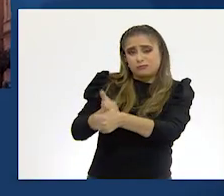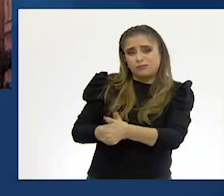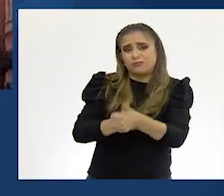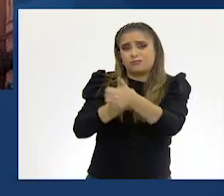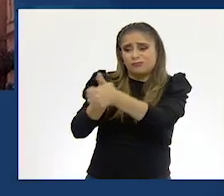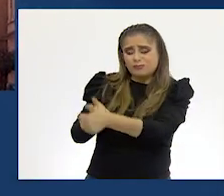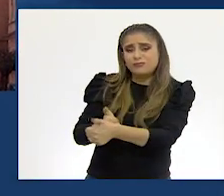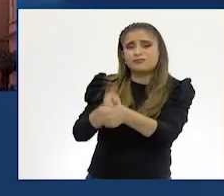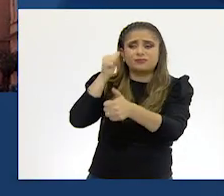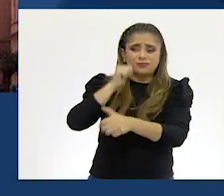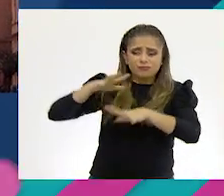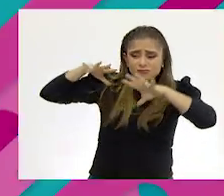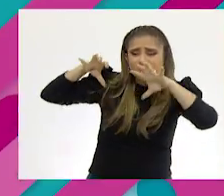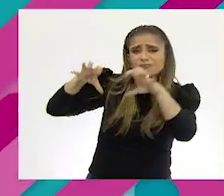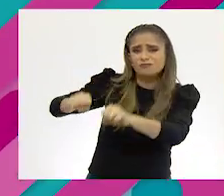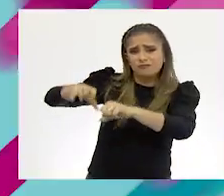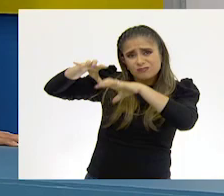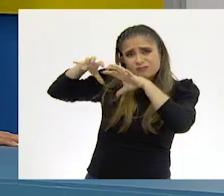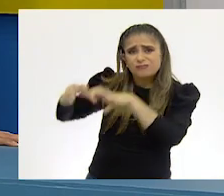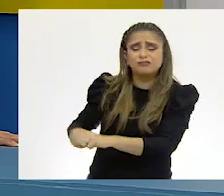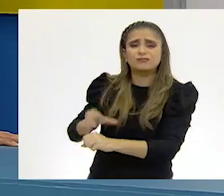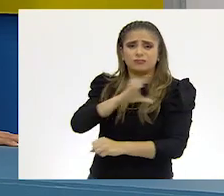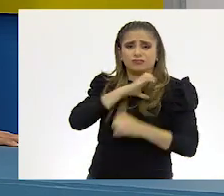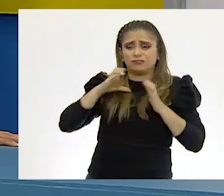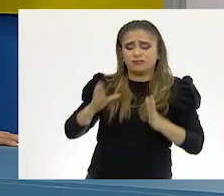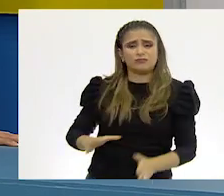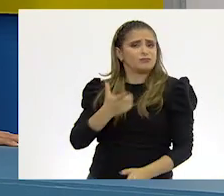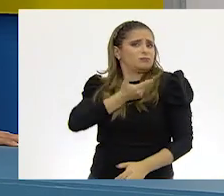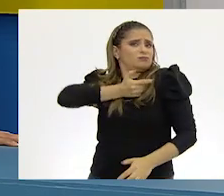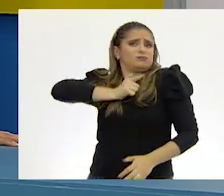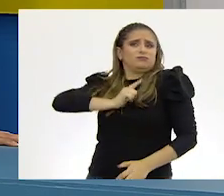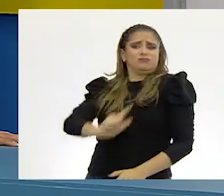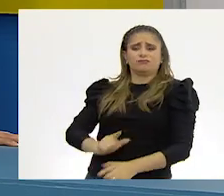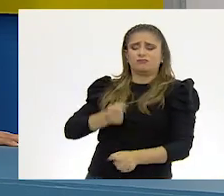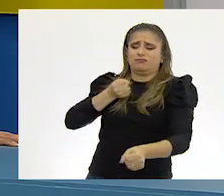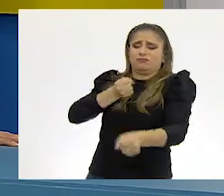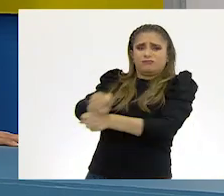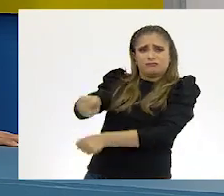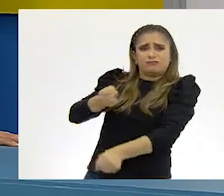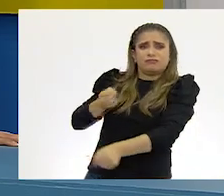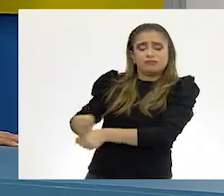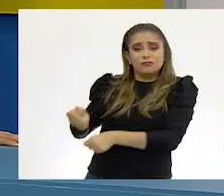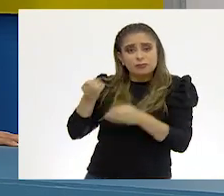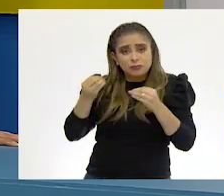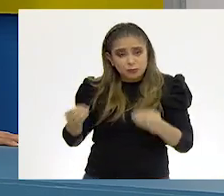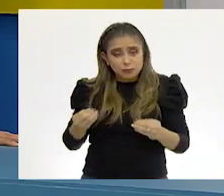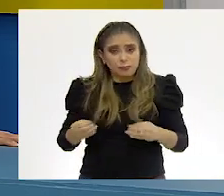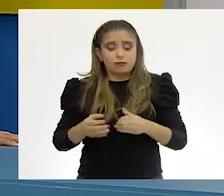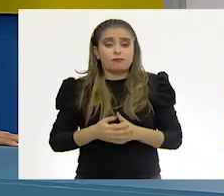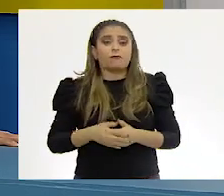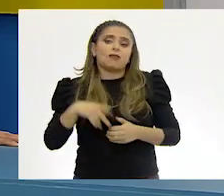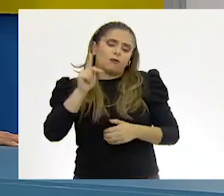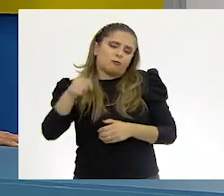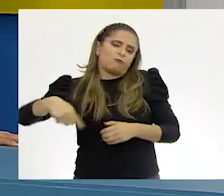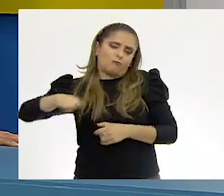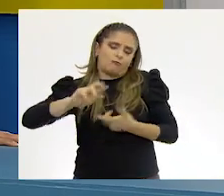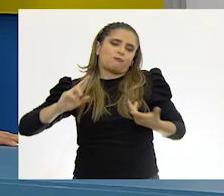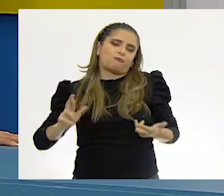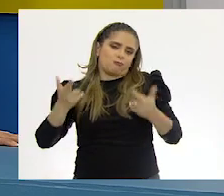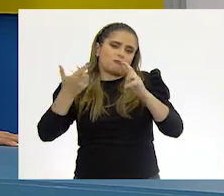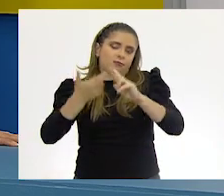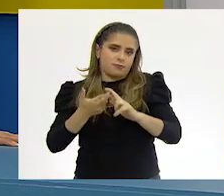Es correcto. Aunque la primera persecución nada tuvo que ver con su movimiento religioso.